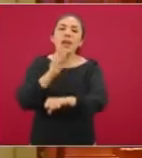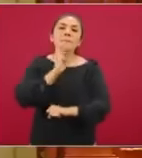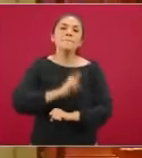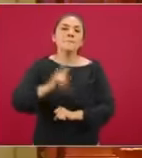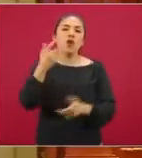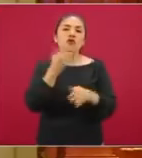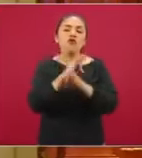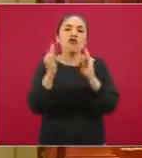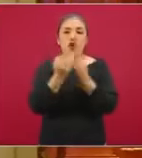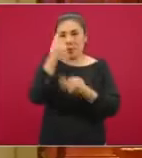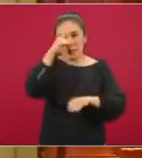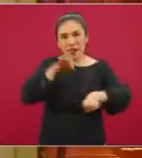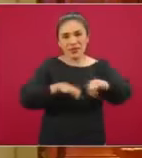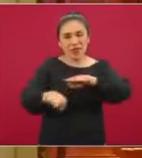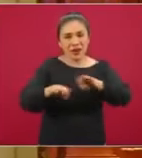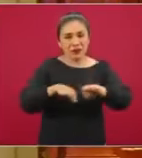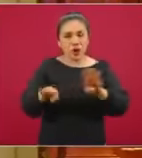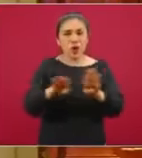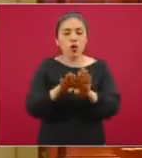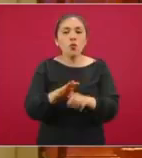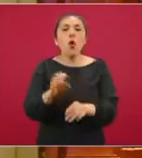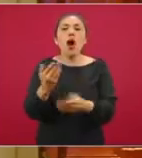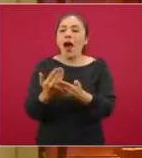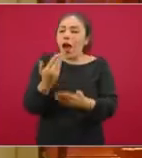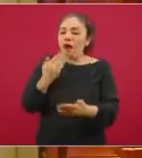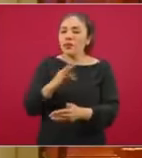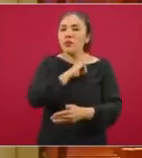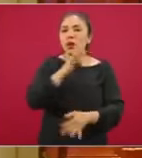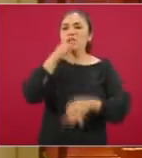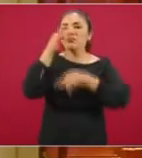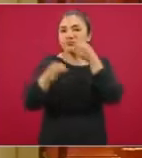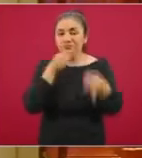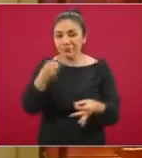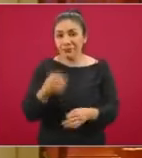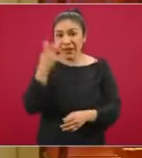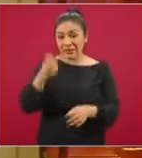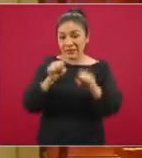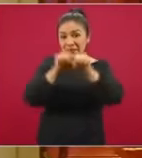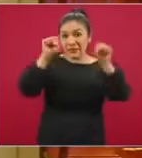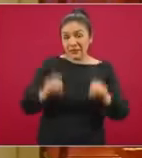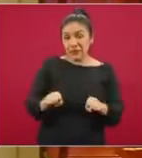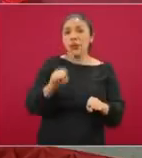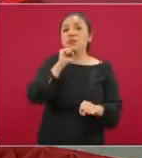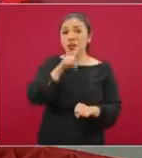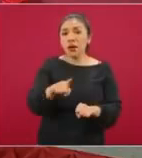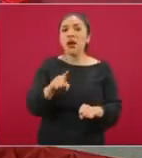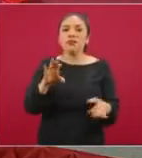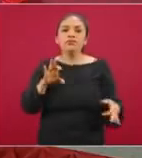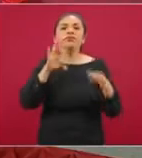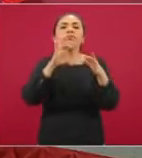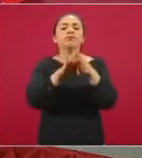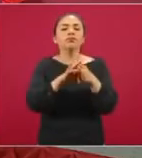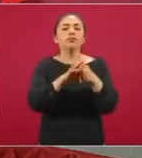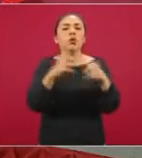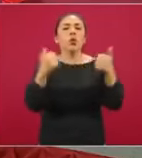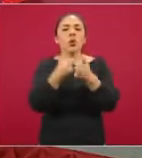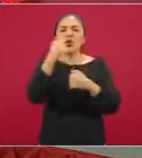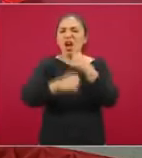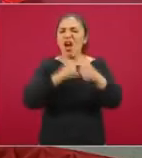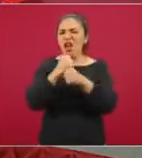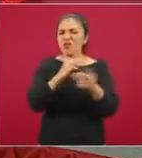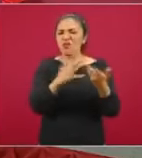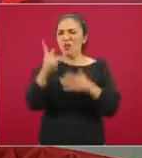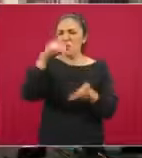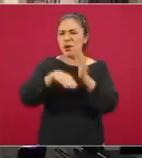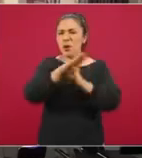la oportunidad de la notificación. El sistema en su momento estuvo también anclado para fines del año